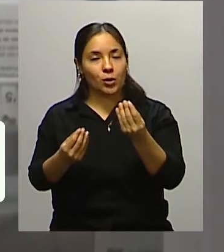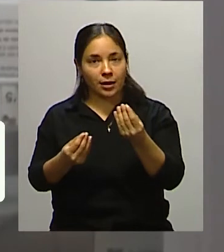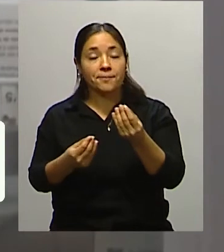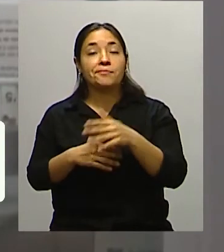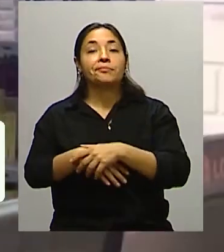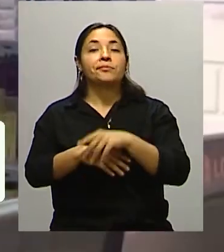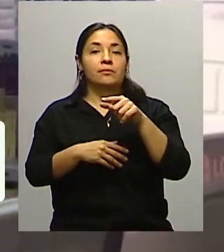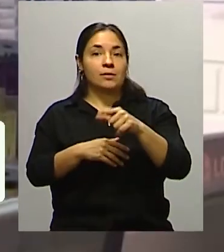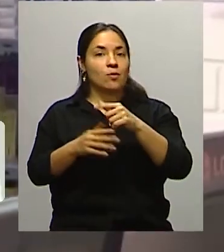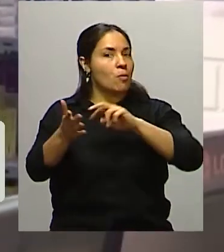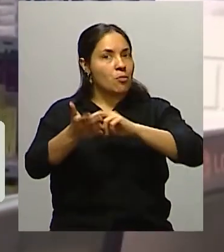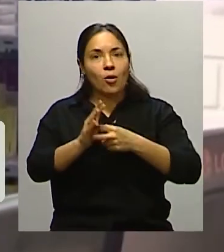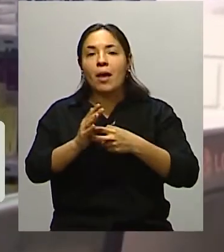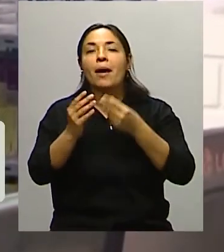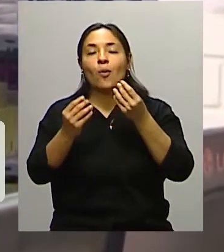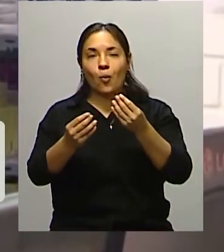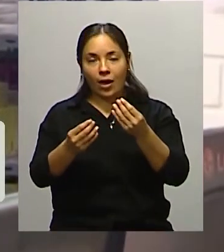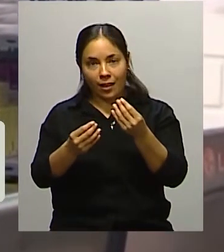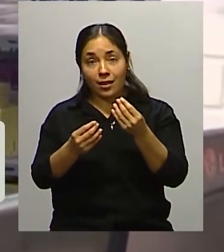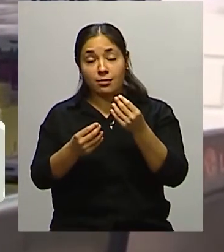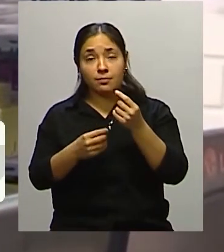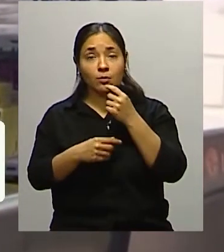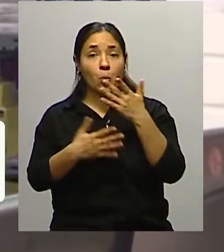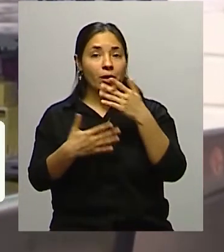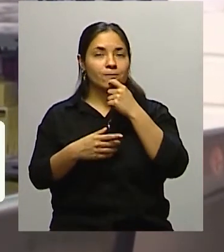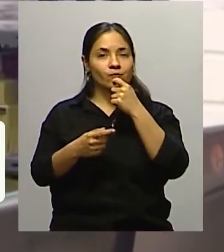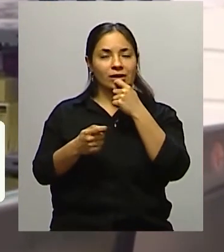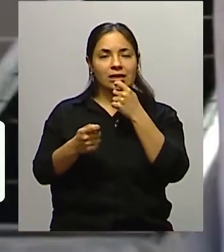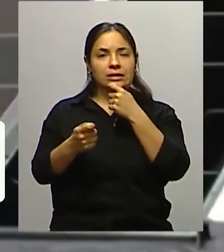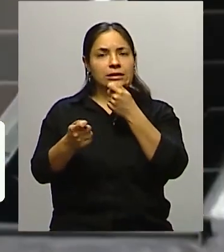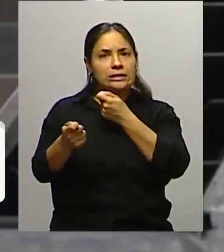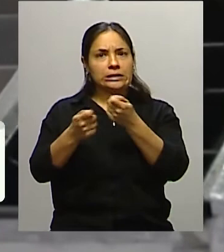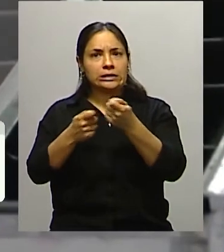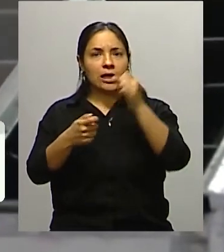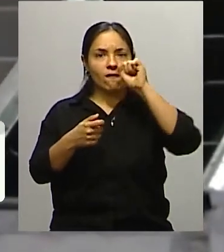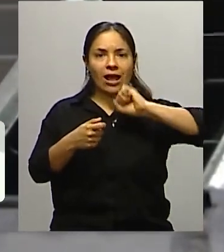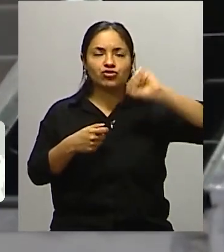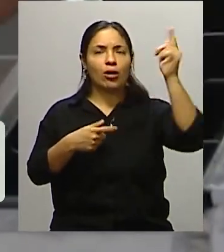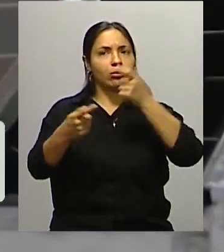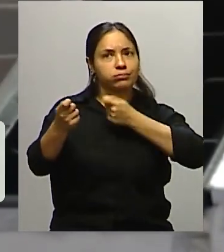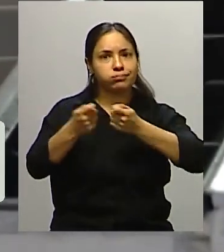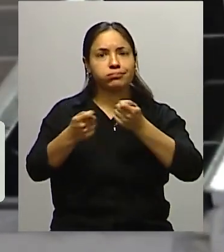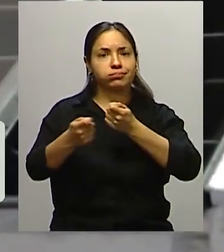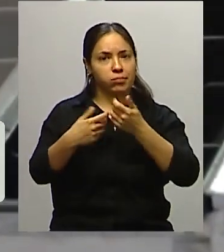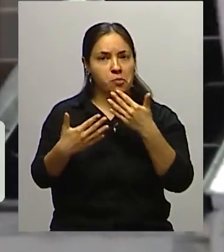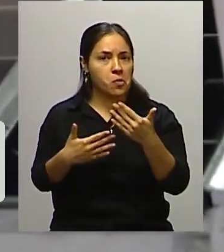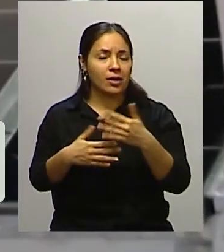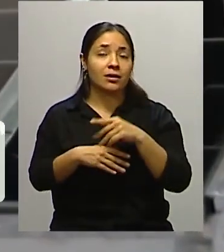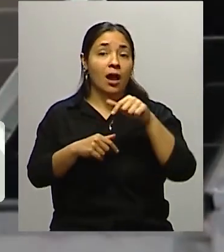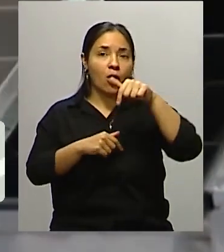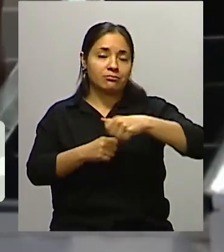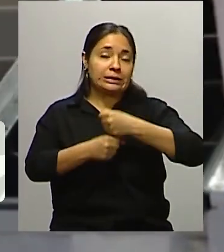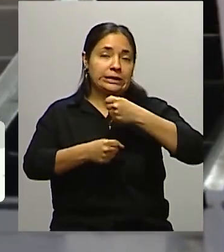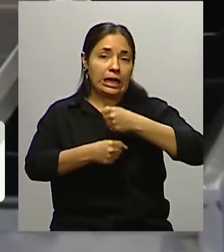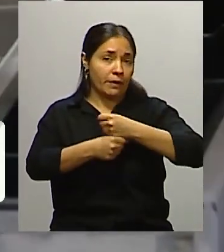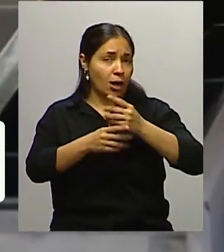el centro del problema es si uno puede dominar y anclar estas tensiones inflacionarias. Están en esa tarea, y